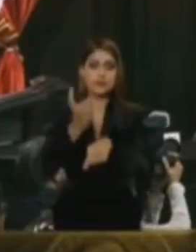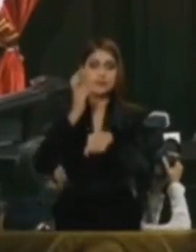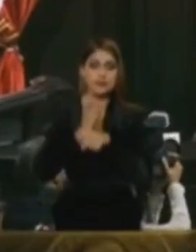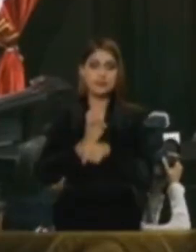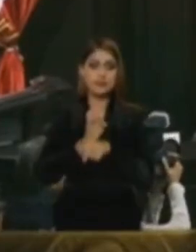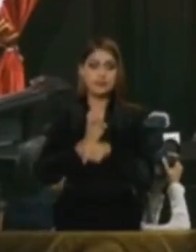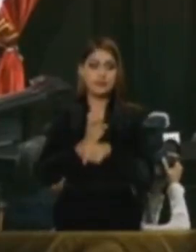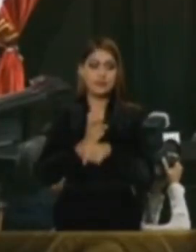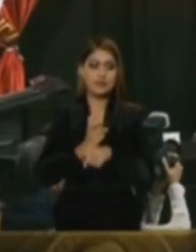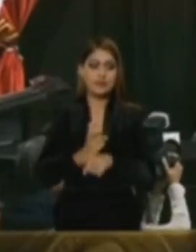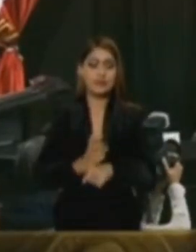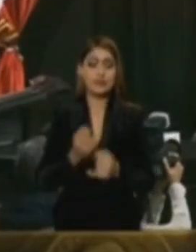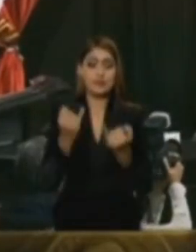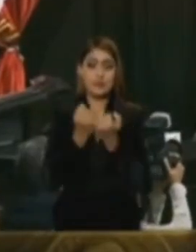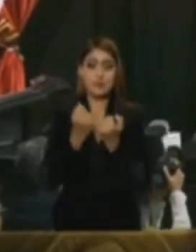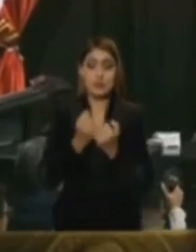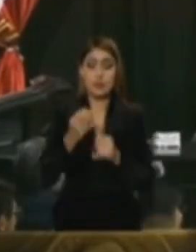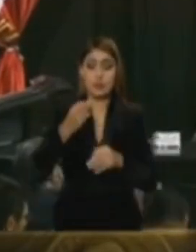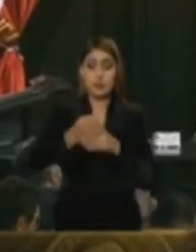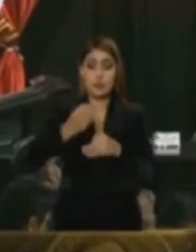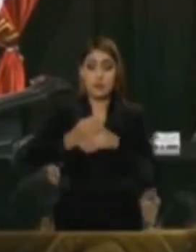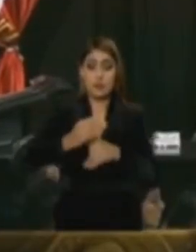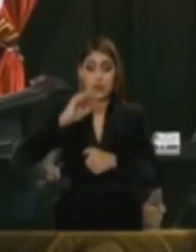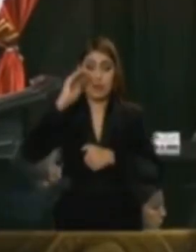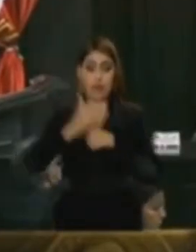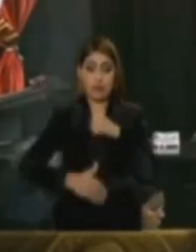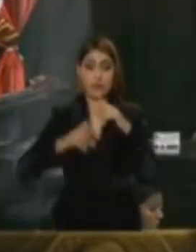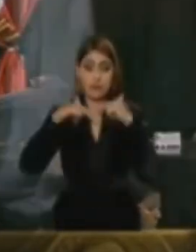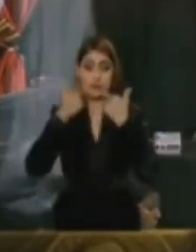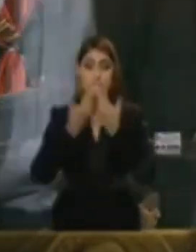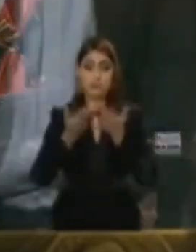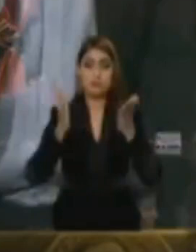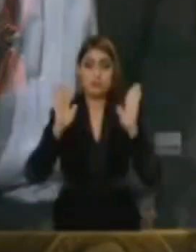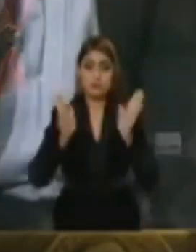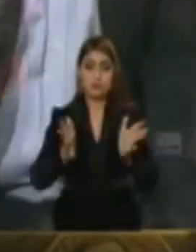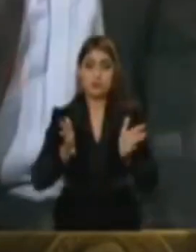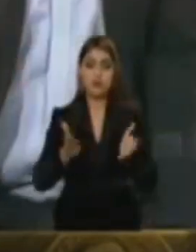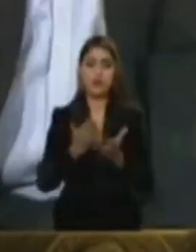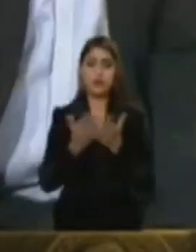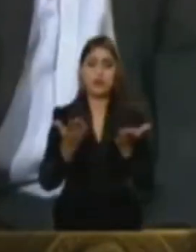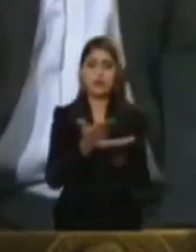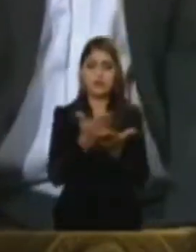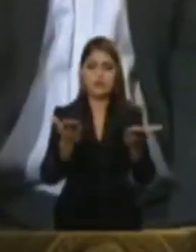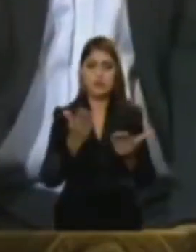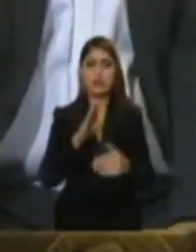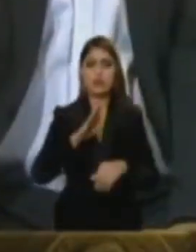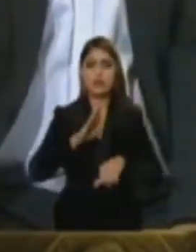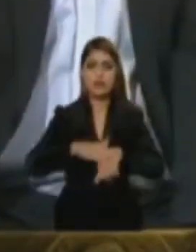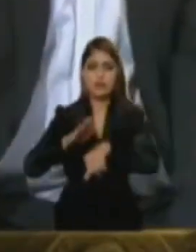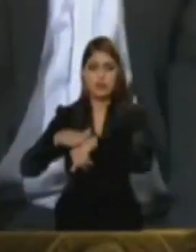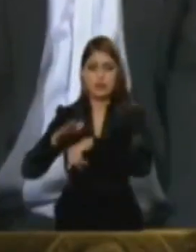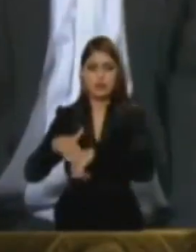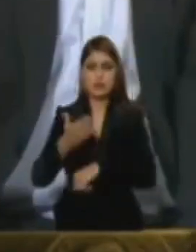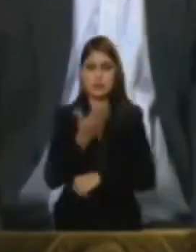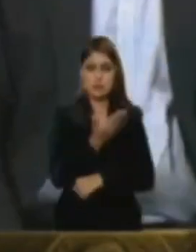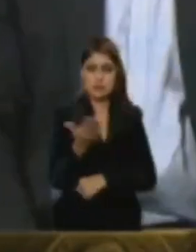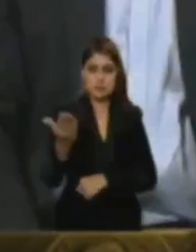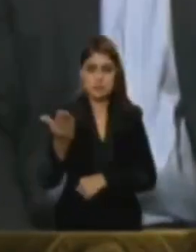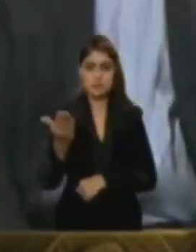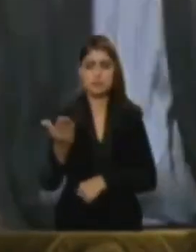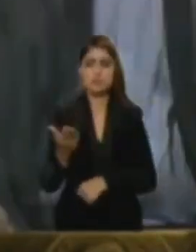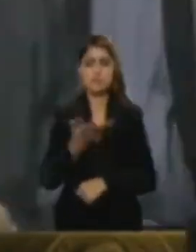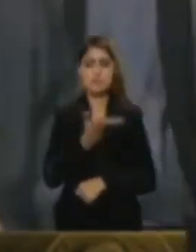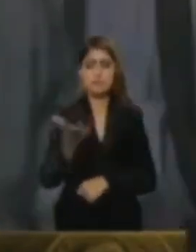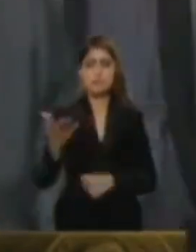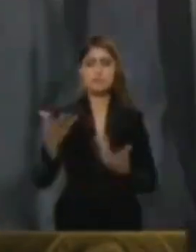invitadas. Al concluir la sesión, se solicita a los integrantes del Presidium y a